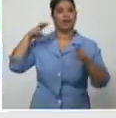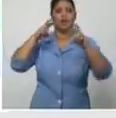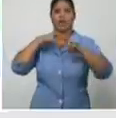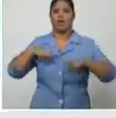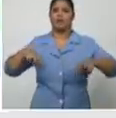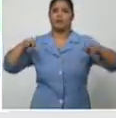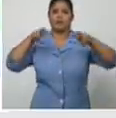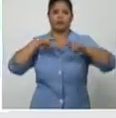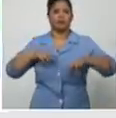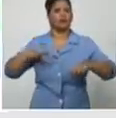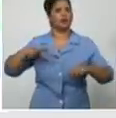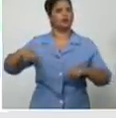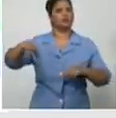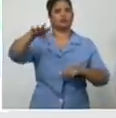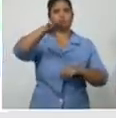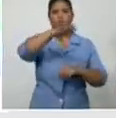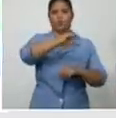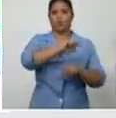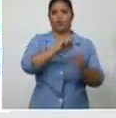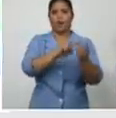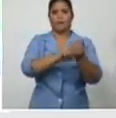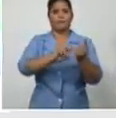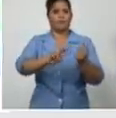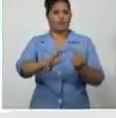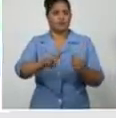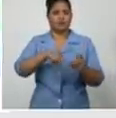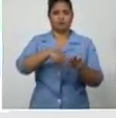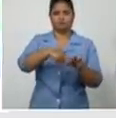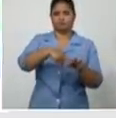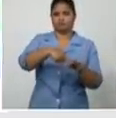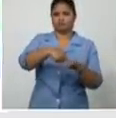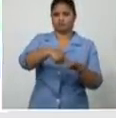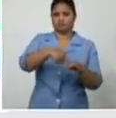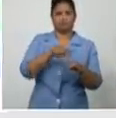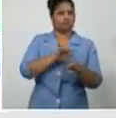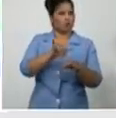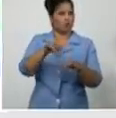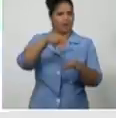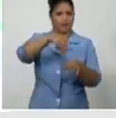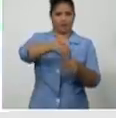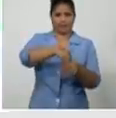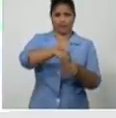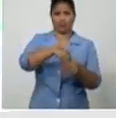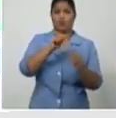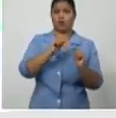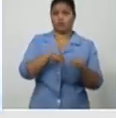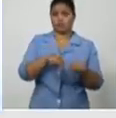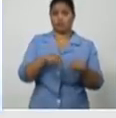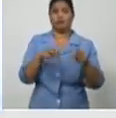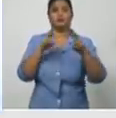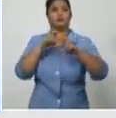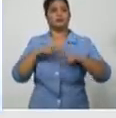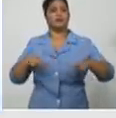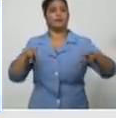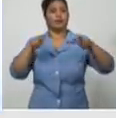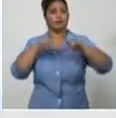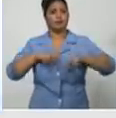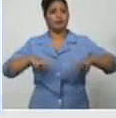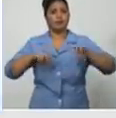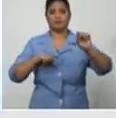especial Isla de la Juventud. Por la complejidad epidemiológica, la provincia de La Habana con